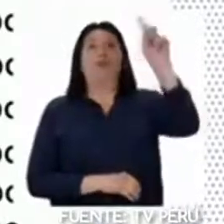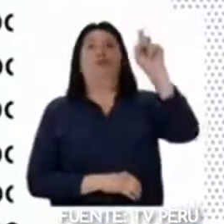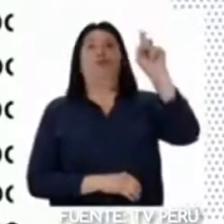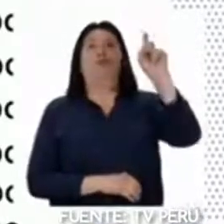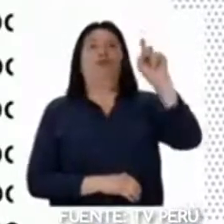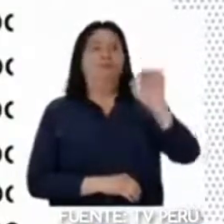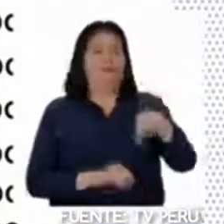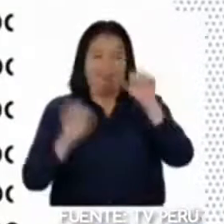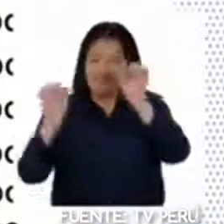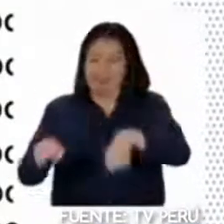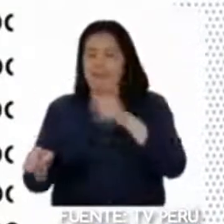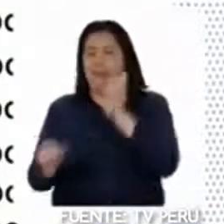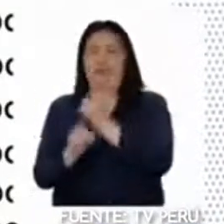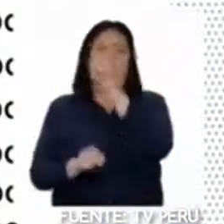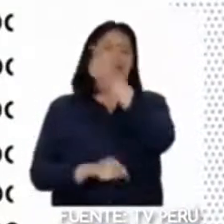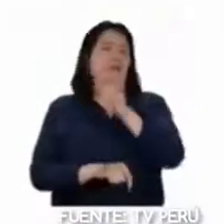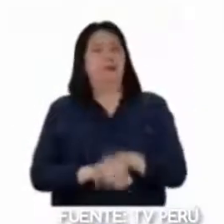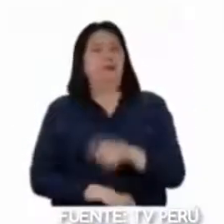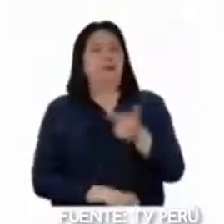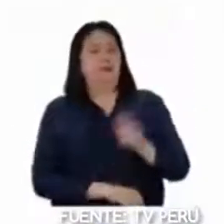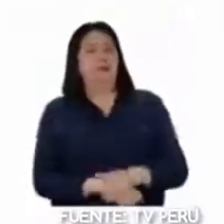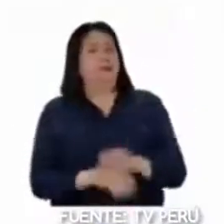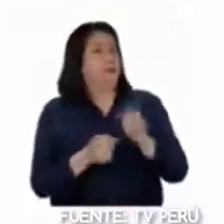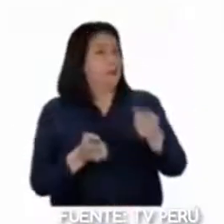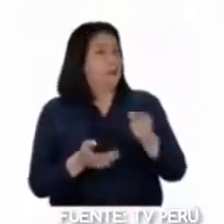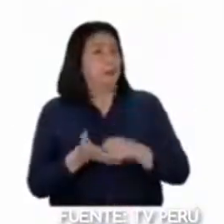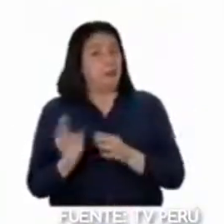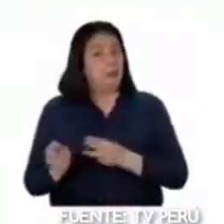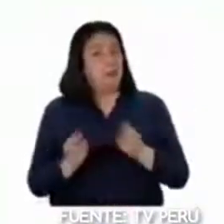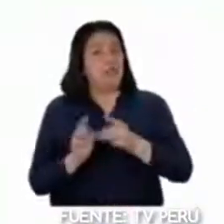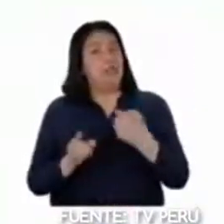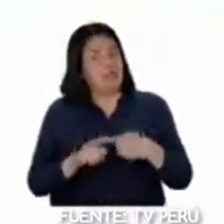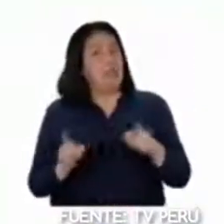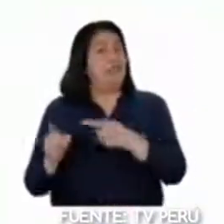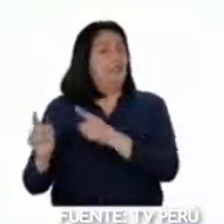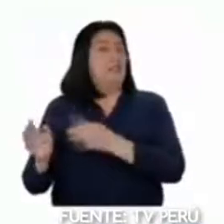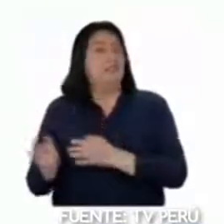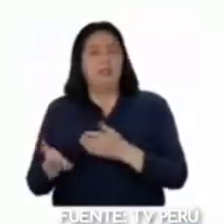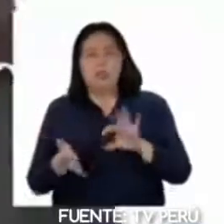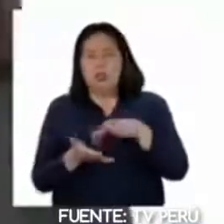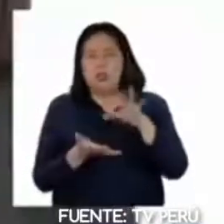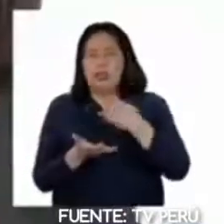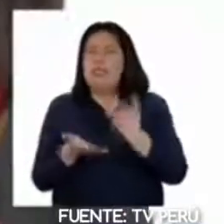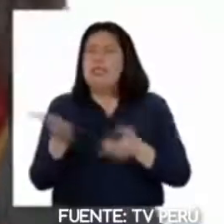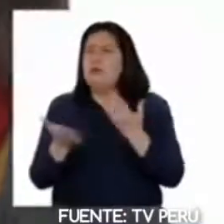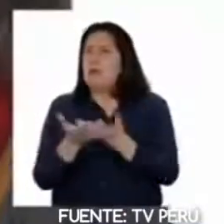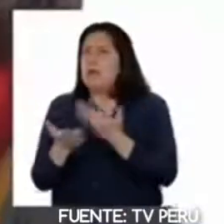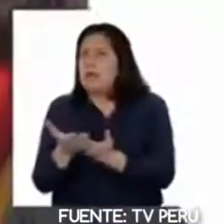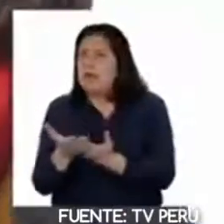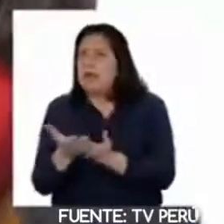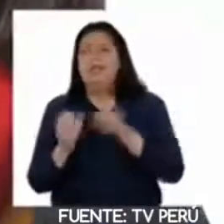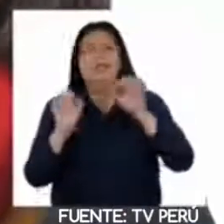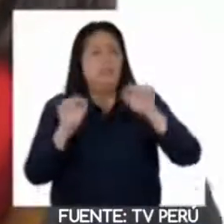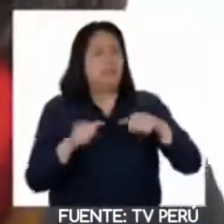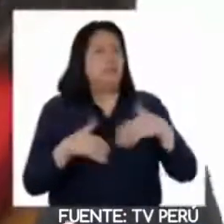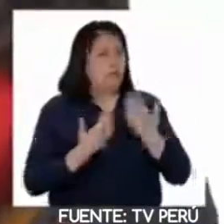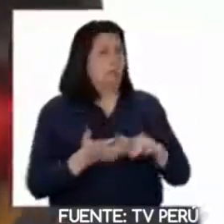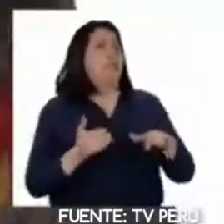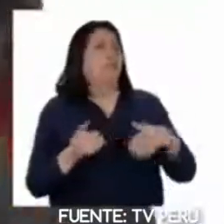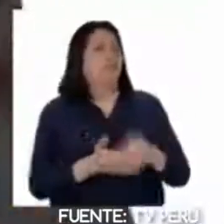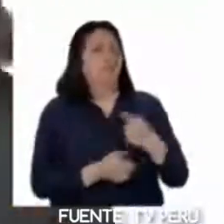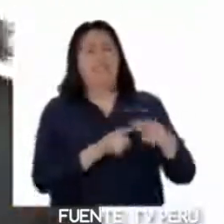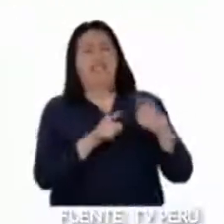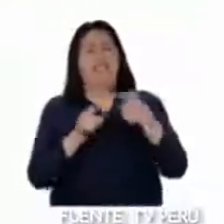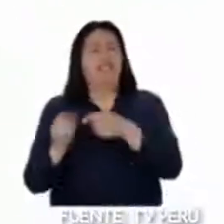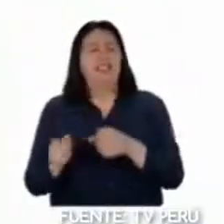¡1.000.000! Así es, Patty. Muy bien. ¿Y esta otra manera de contar, qué nos muestra? Nos muestra que podemos llegar al millón